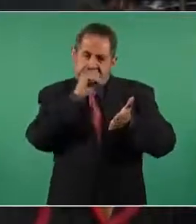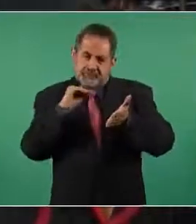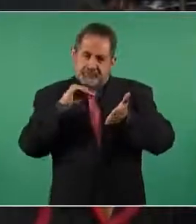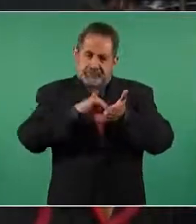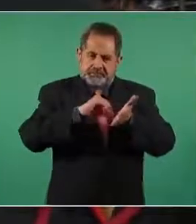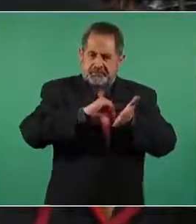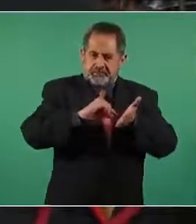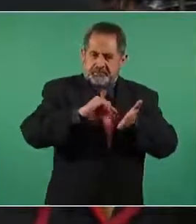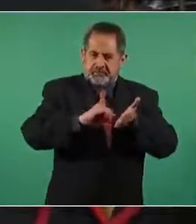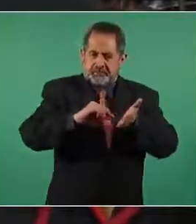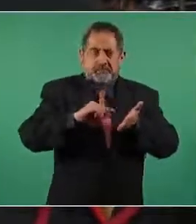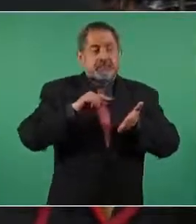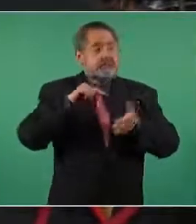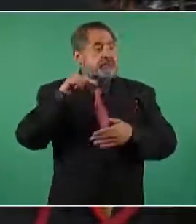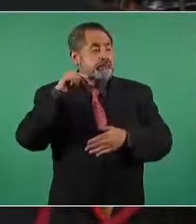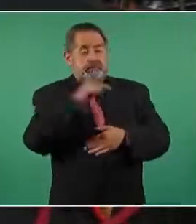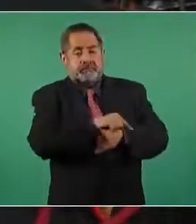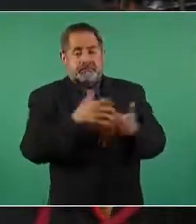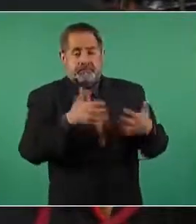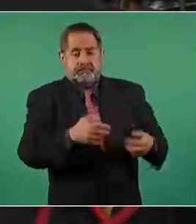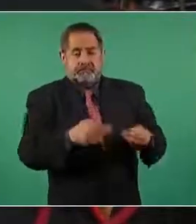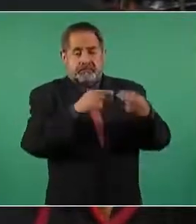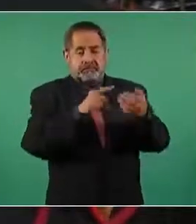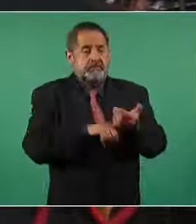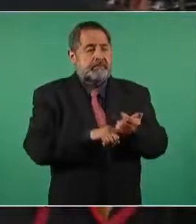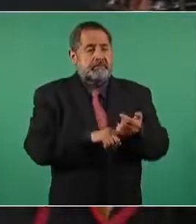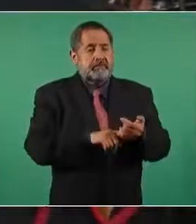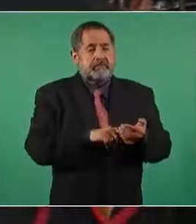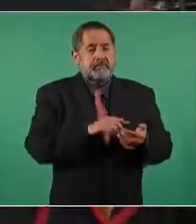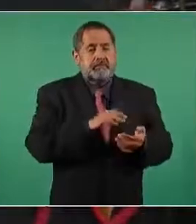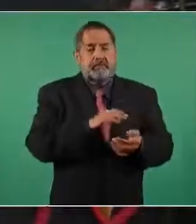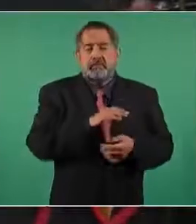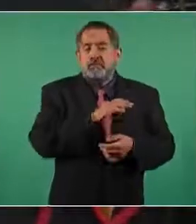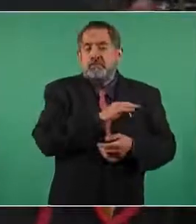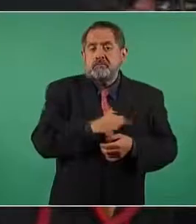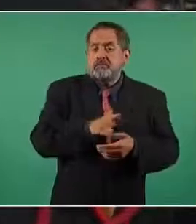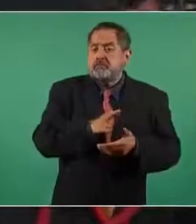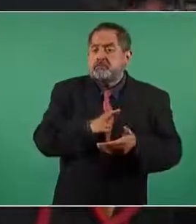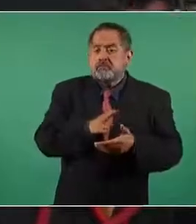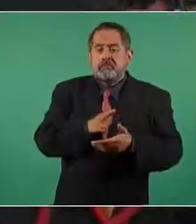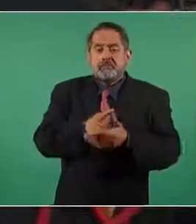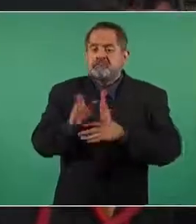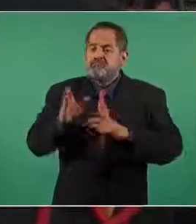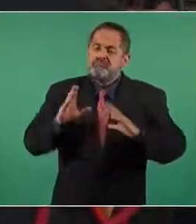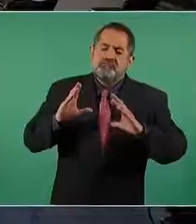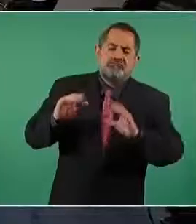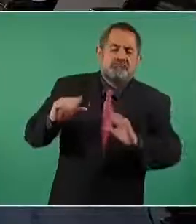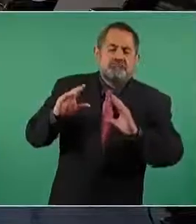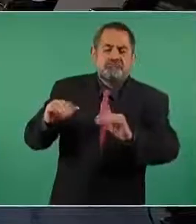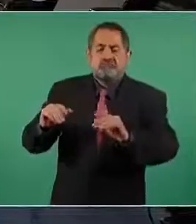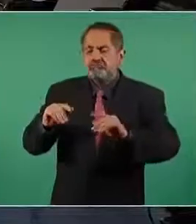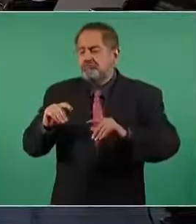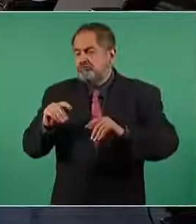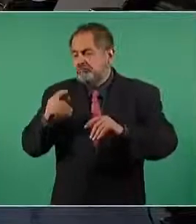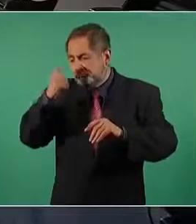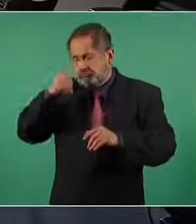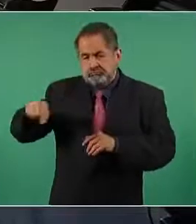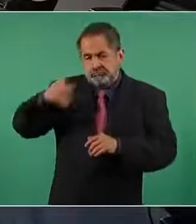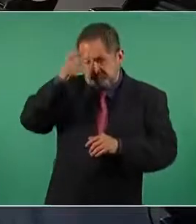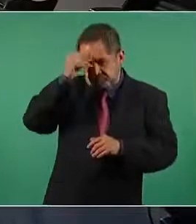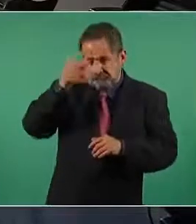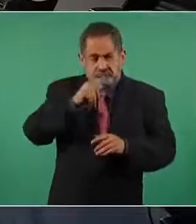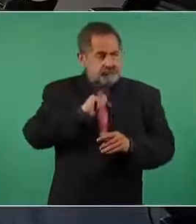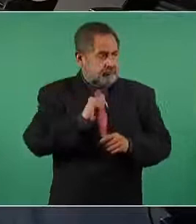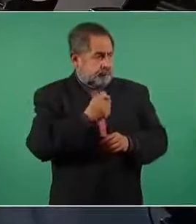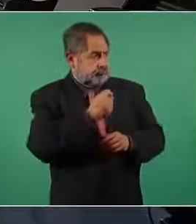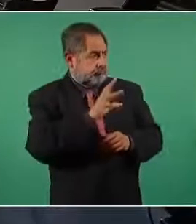que obliga a estas empresas a intervenir en actividades de capacitación y transferencia de